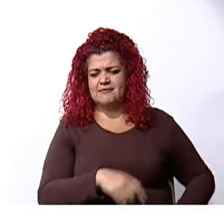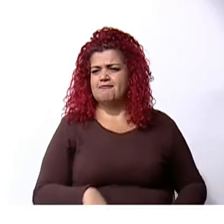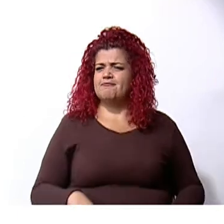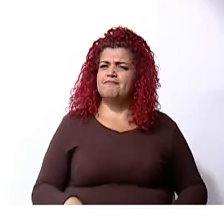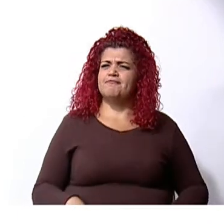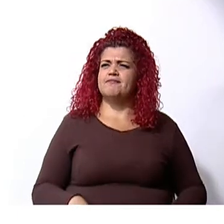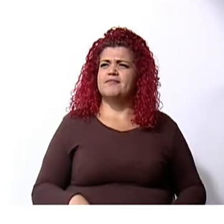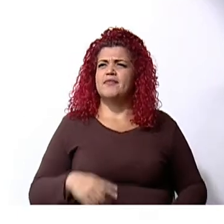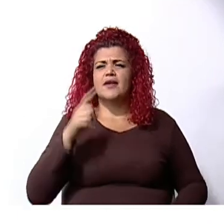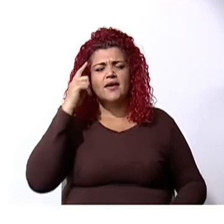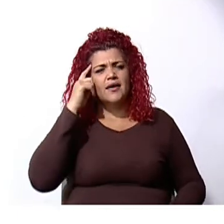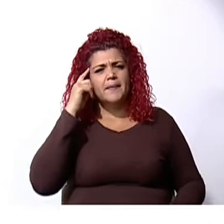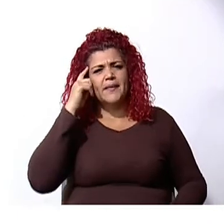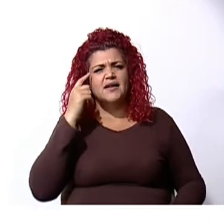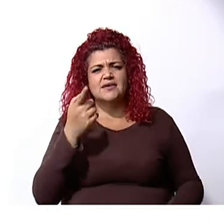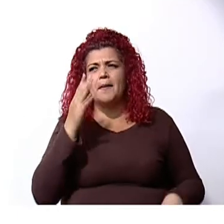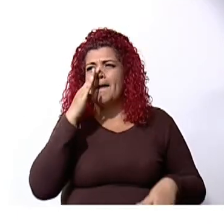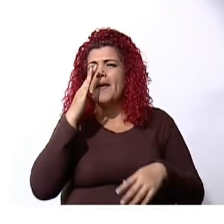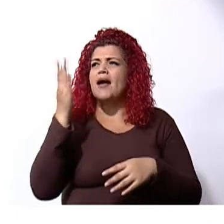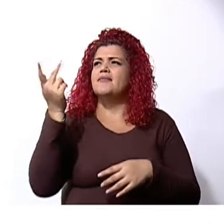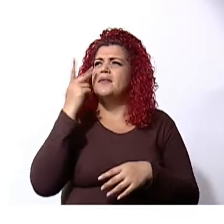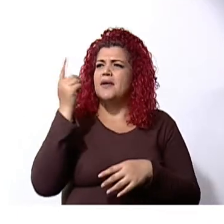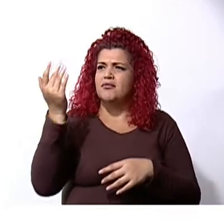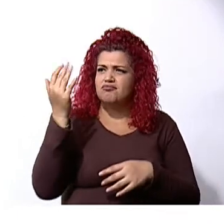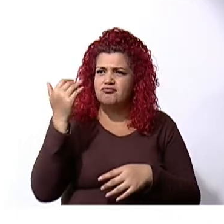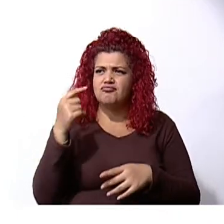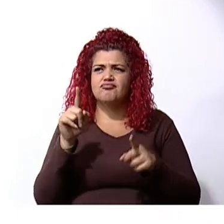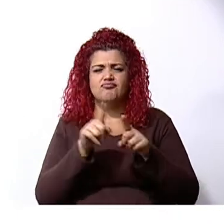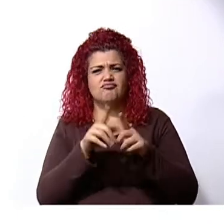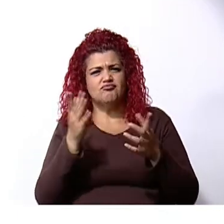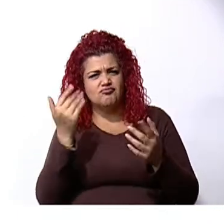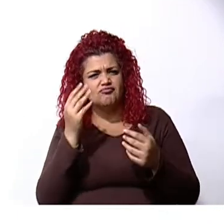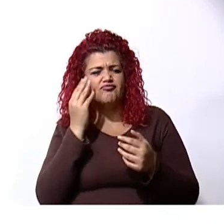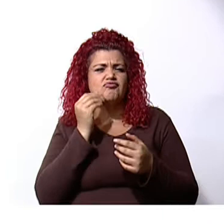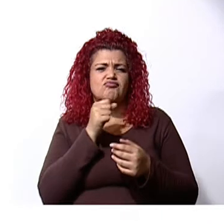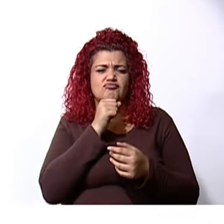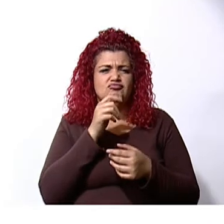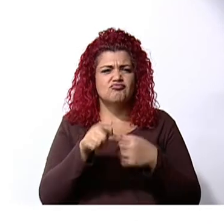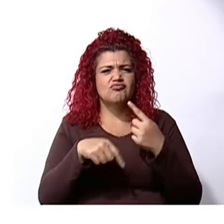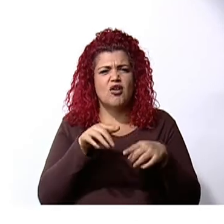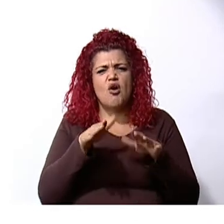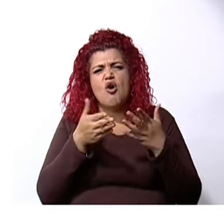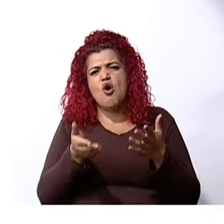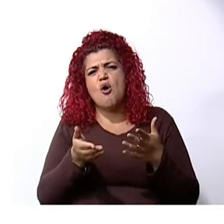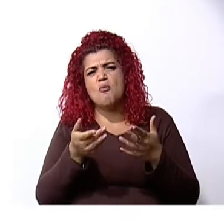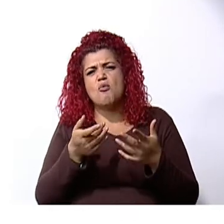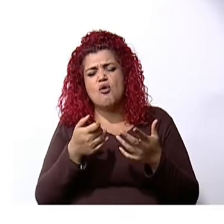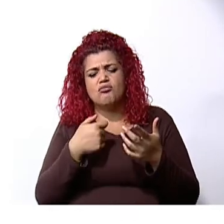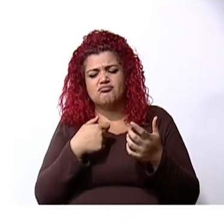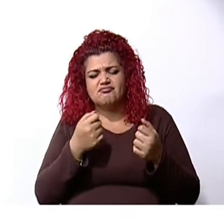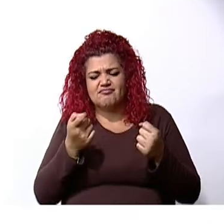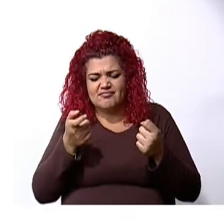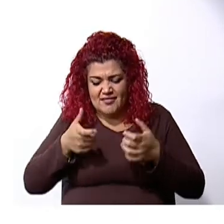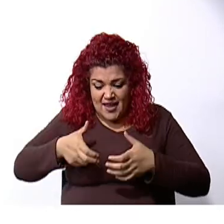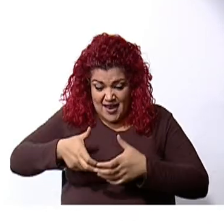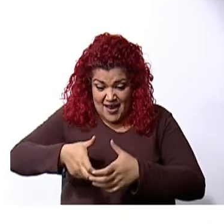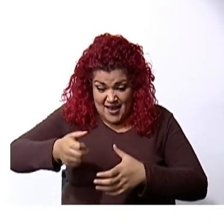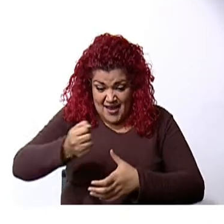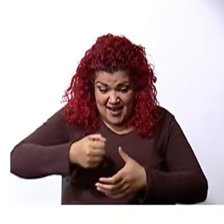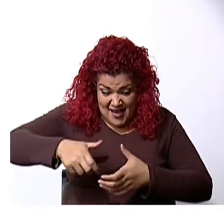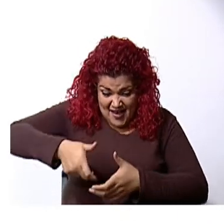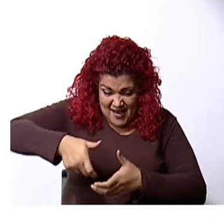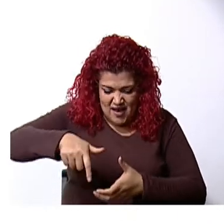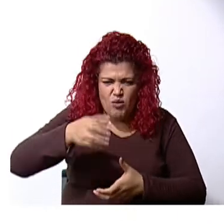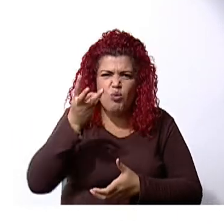Ay, ¿qué se les ocurre? Mamá, papá, hermanitos, abuelitos, ¿cómo podemos saber cuánta harina necesitamos para